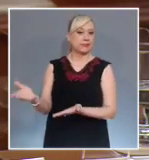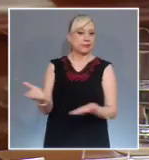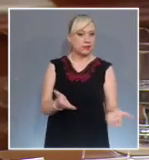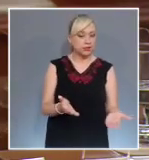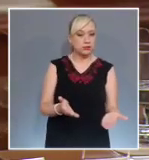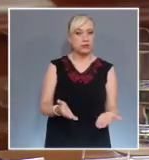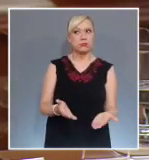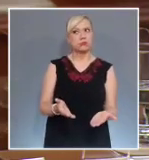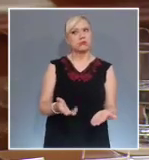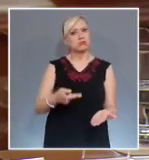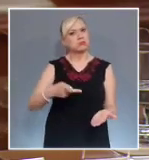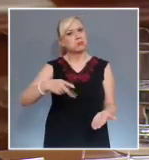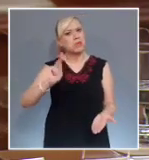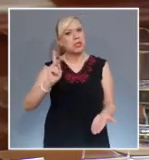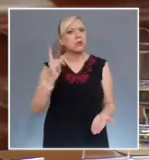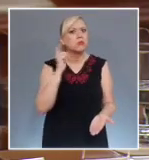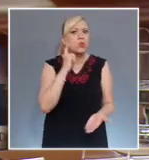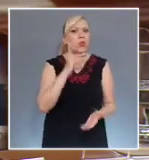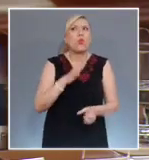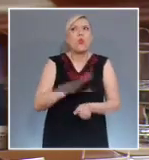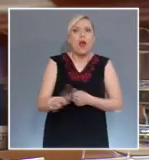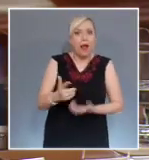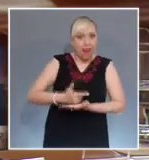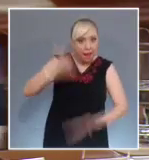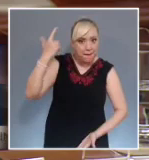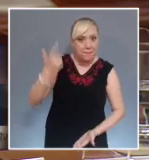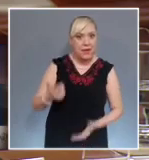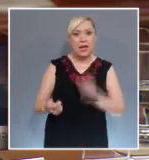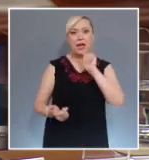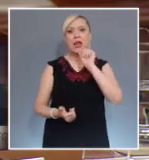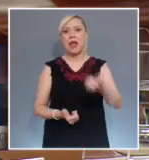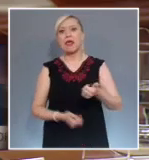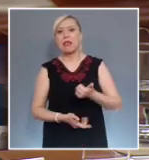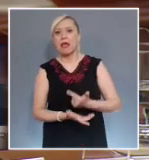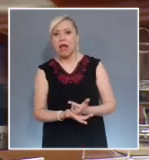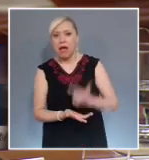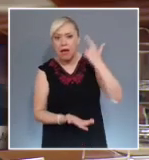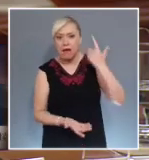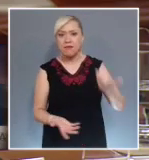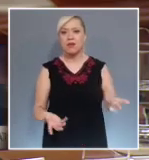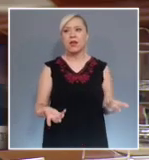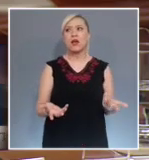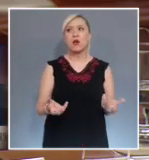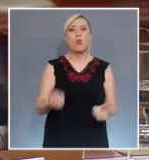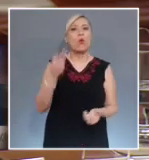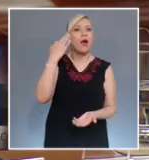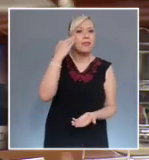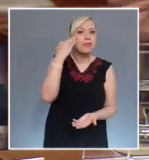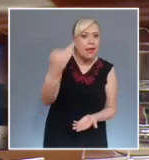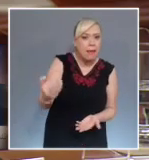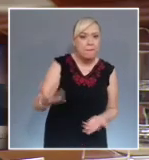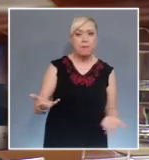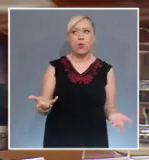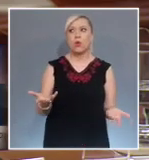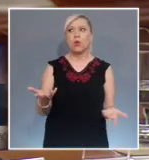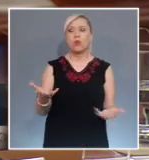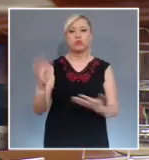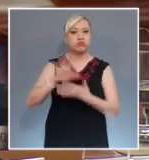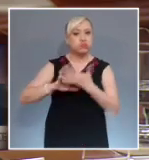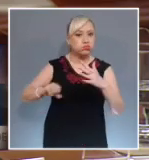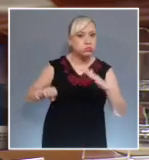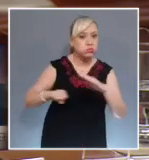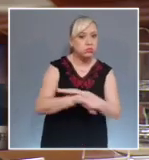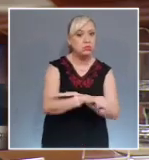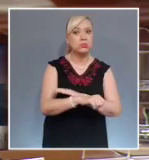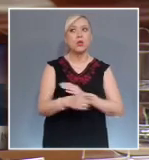no distingue entreditos graves o no graves no contiene límite temporal en cuanto si la sanción fue impuesta hace varios